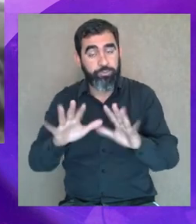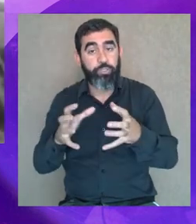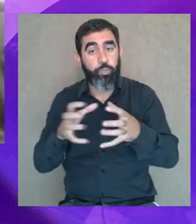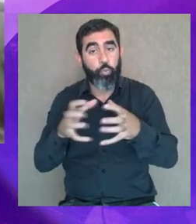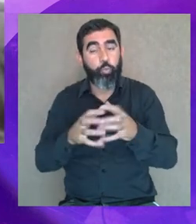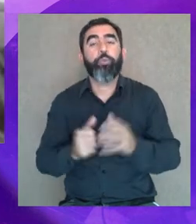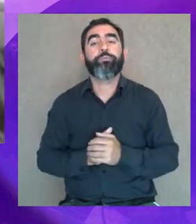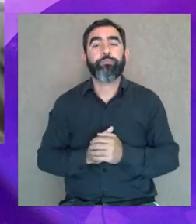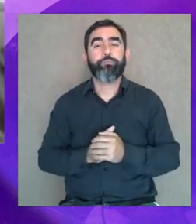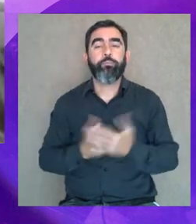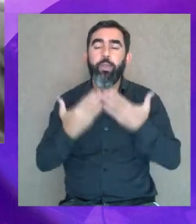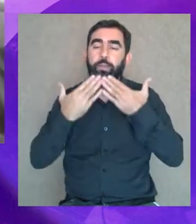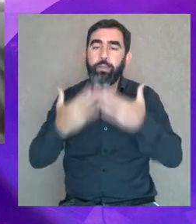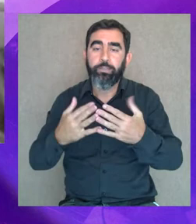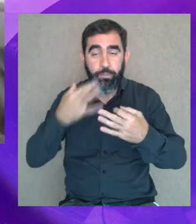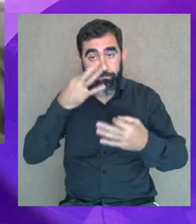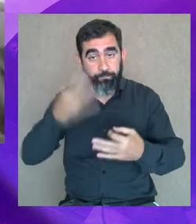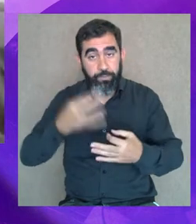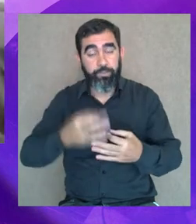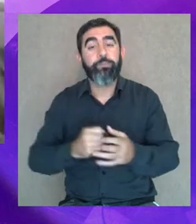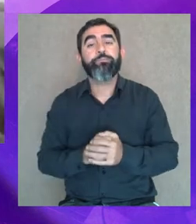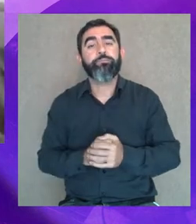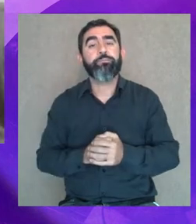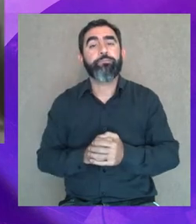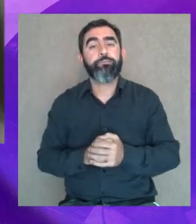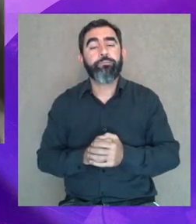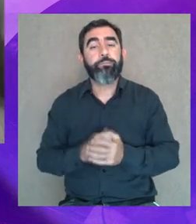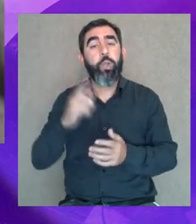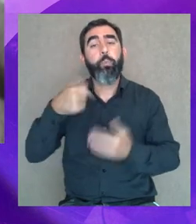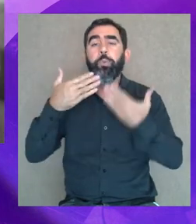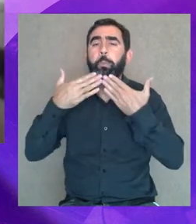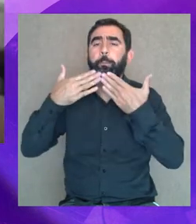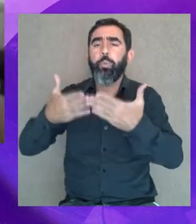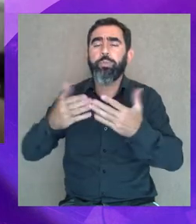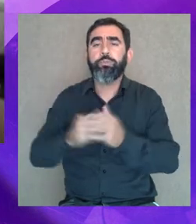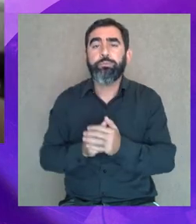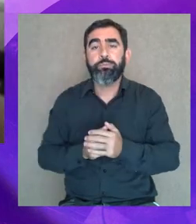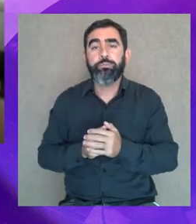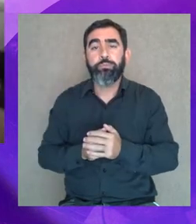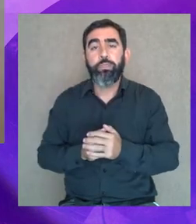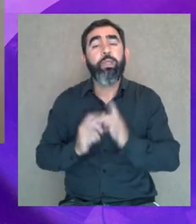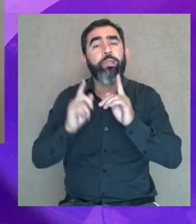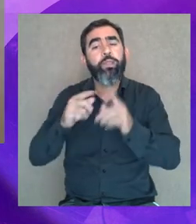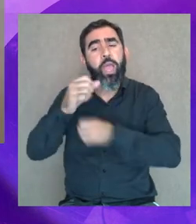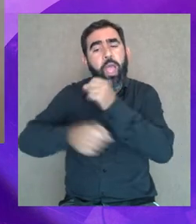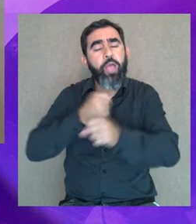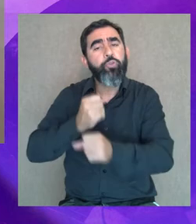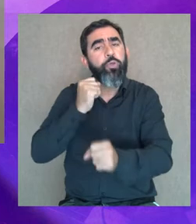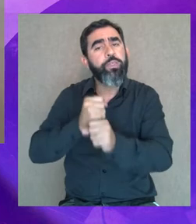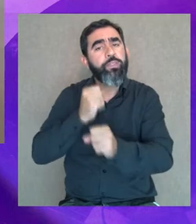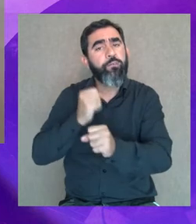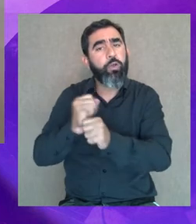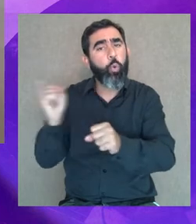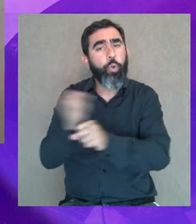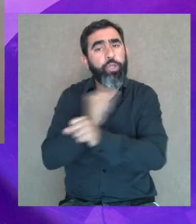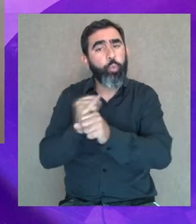todo gracias muchas gracias a de las voy con la próxima próxima pregunta en estos años de trabajo en la institución